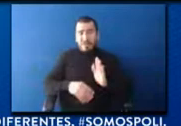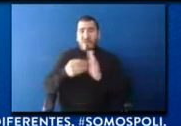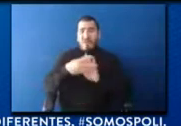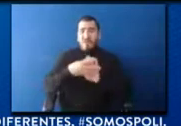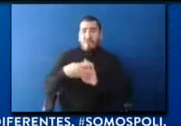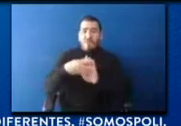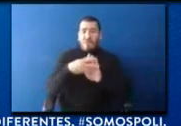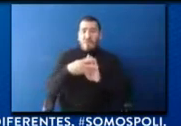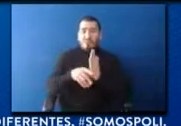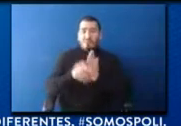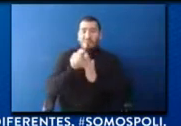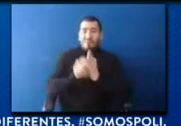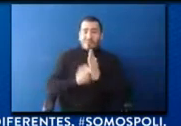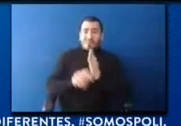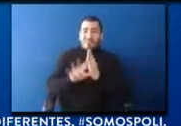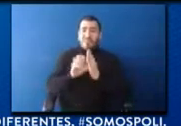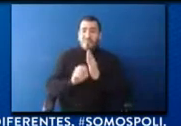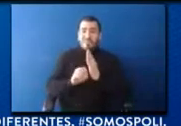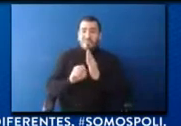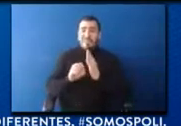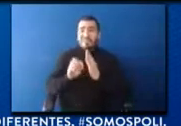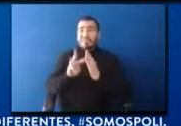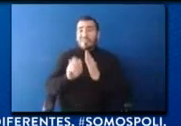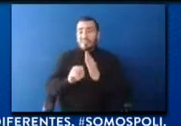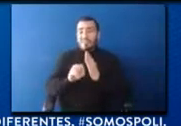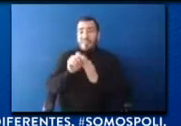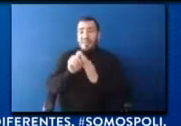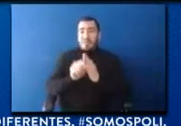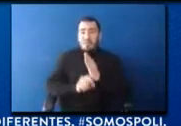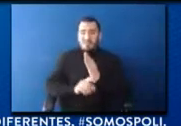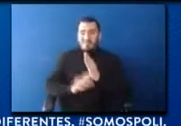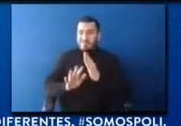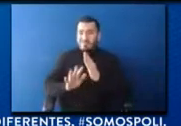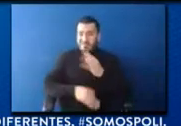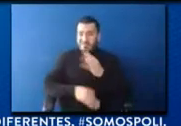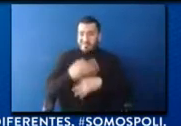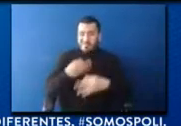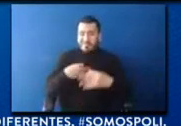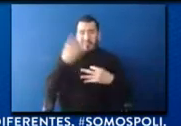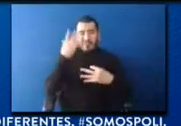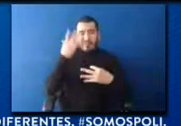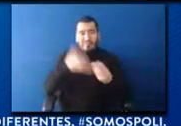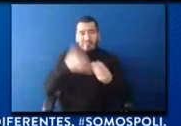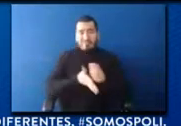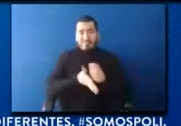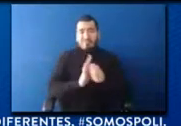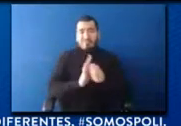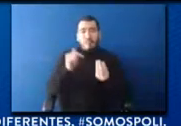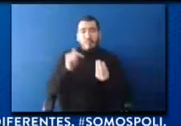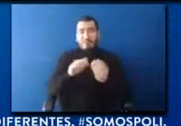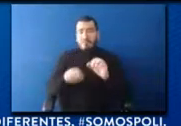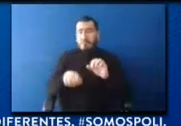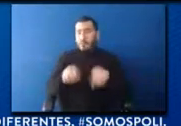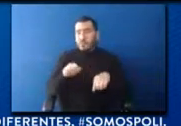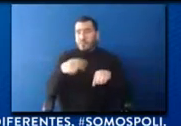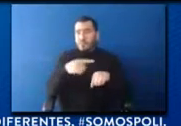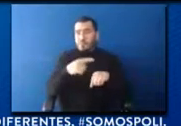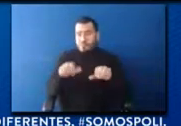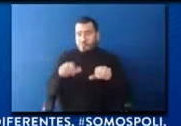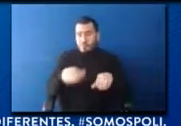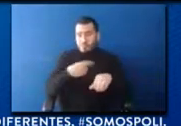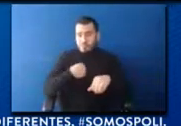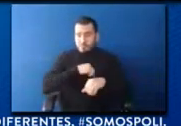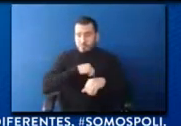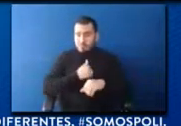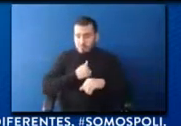que quedar en el pasado. ¿Por qué? Porque los datos alternativos hoy nos están dando posibilidades de poder administrar